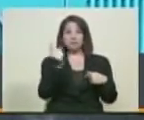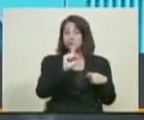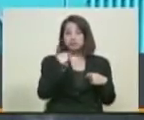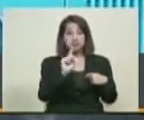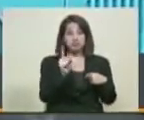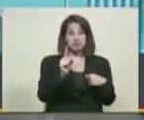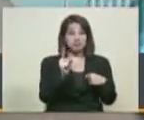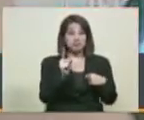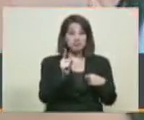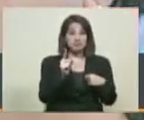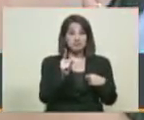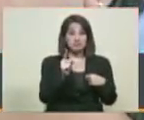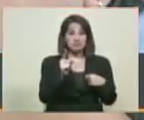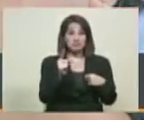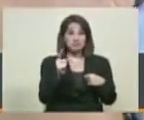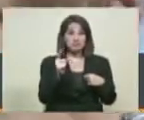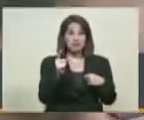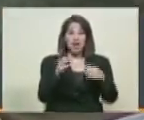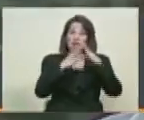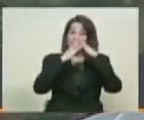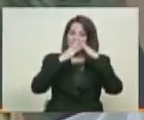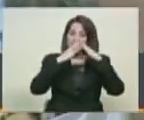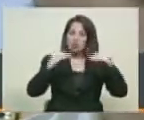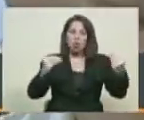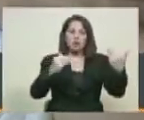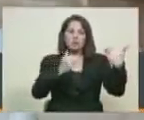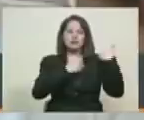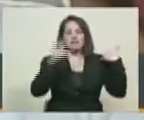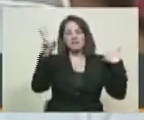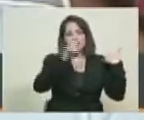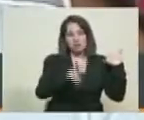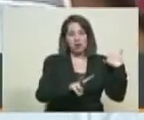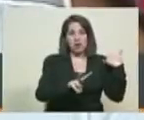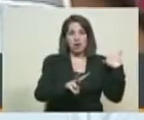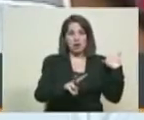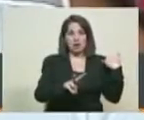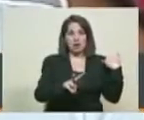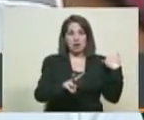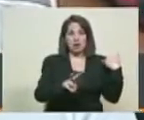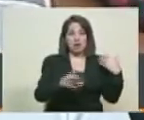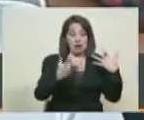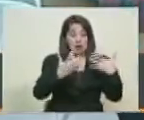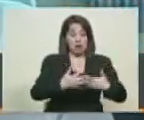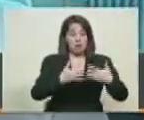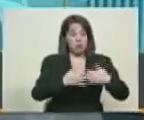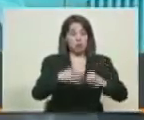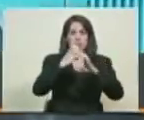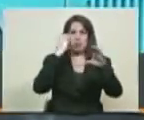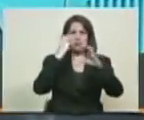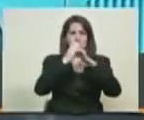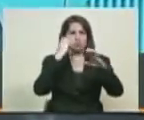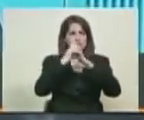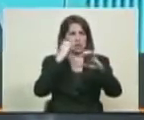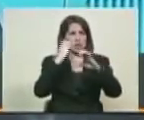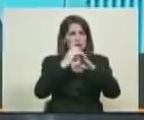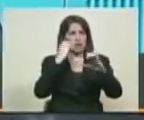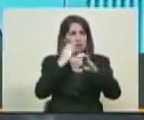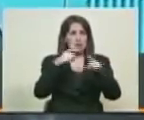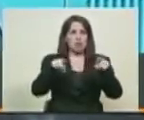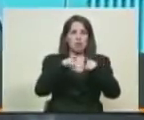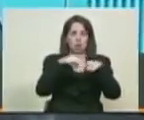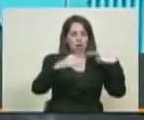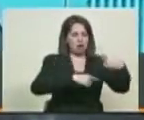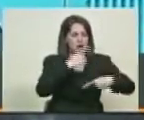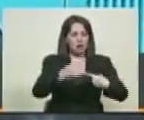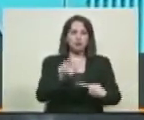solamente. Este es un tema de toda Venezuela. Y cuando digo repuestos para autobuses, autobusetes, digo cauchos,